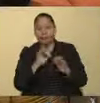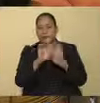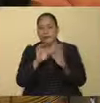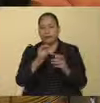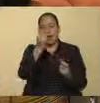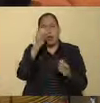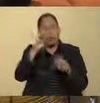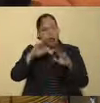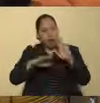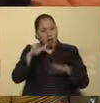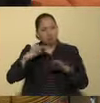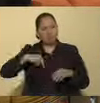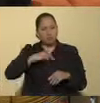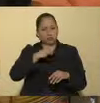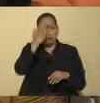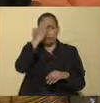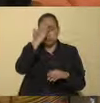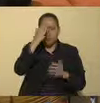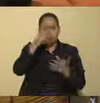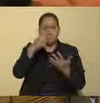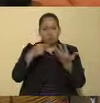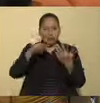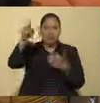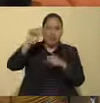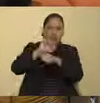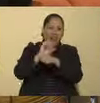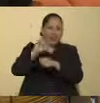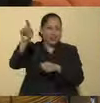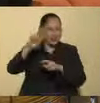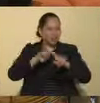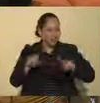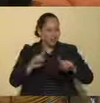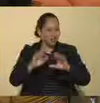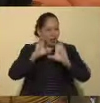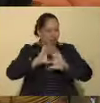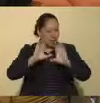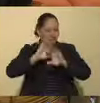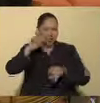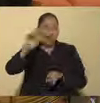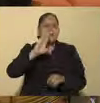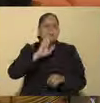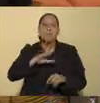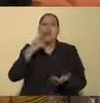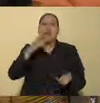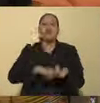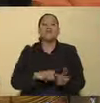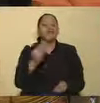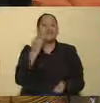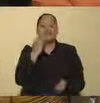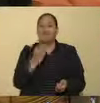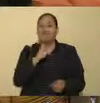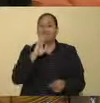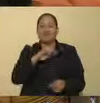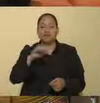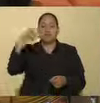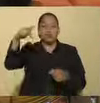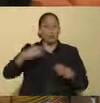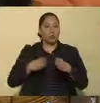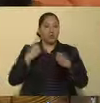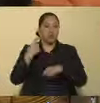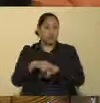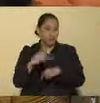que se conocen en el medio artístico, claro, artístico, en donde las repercusiones que han tenido, en donde la vida de este